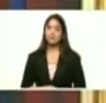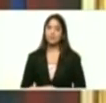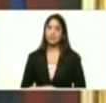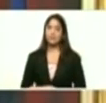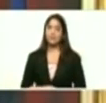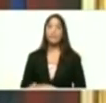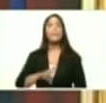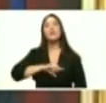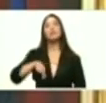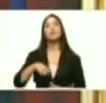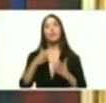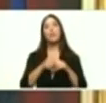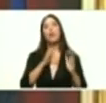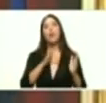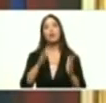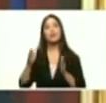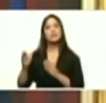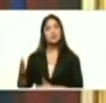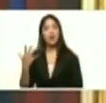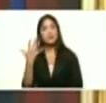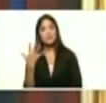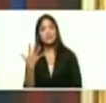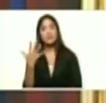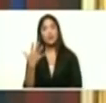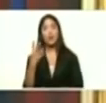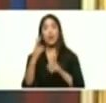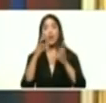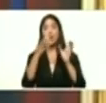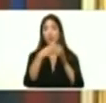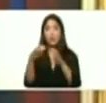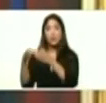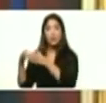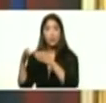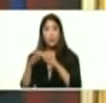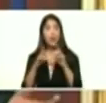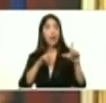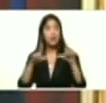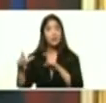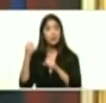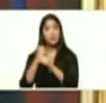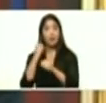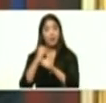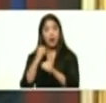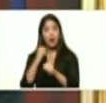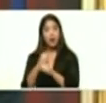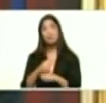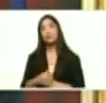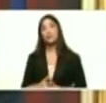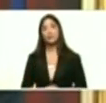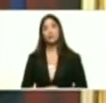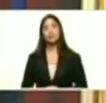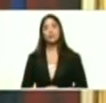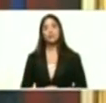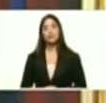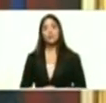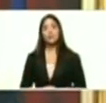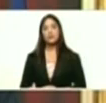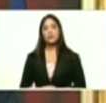Hemos organizado cinco áreas y mesas de trabajo que ya están activadas con todos los sectores productivos del país,